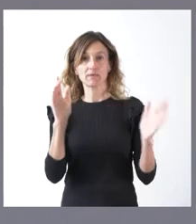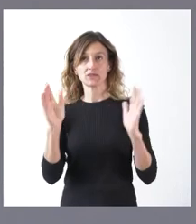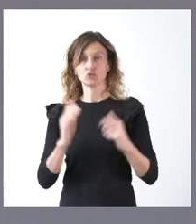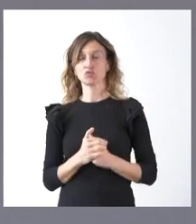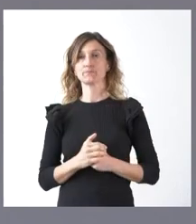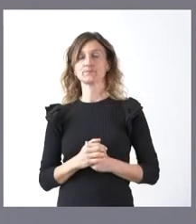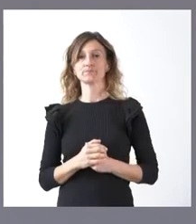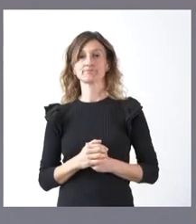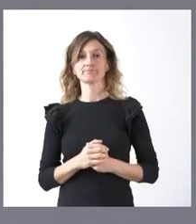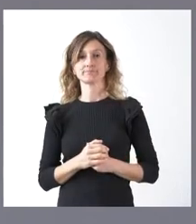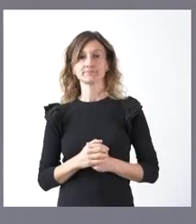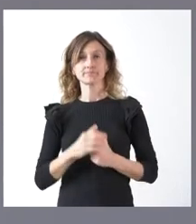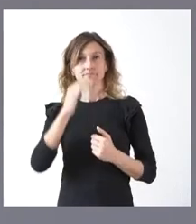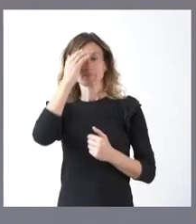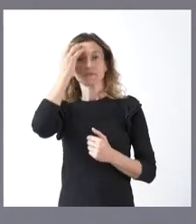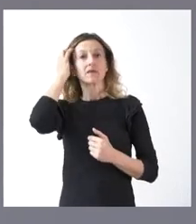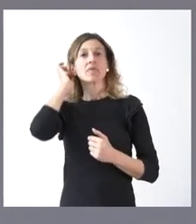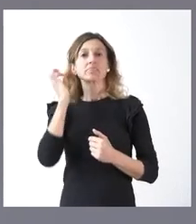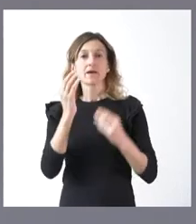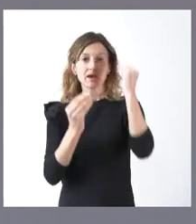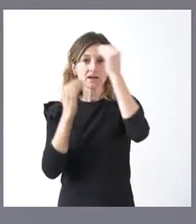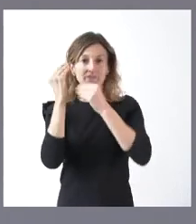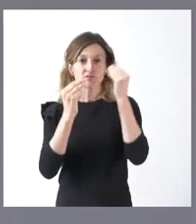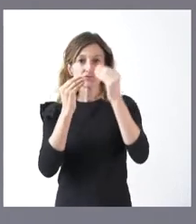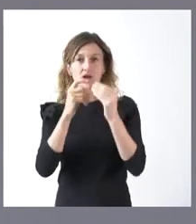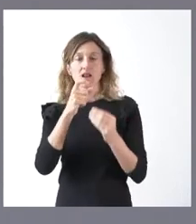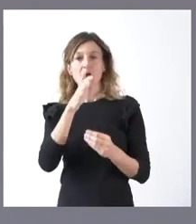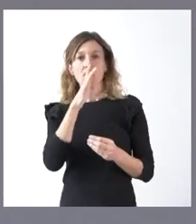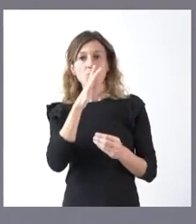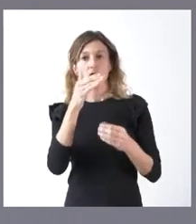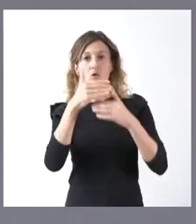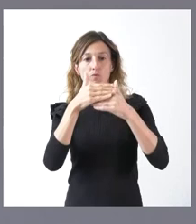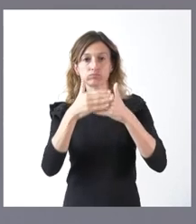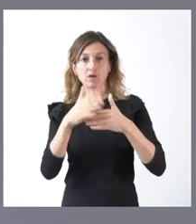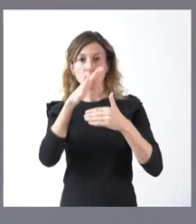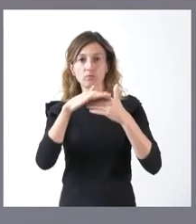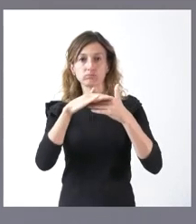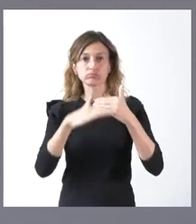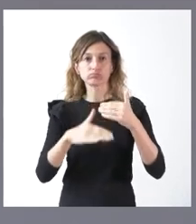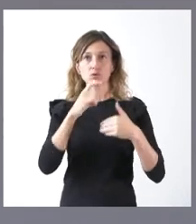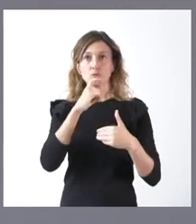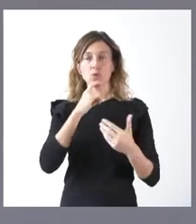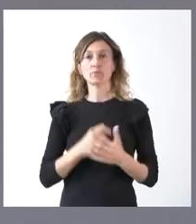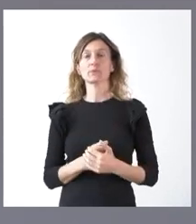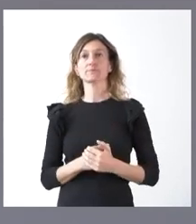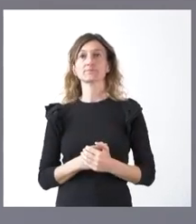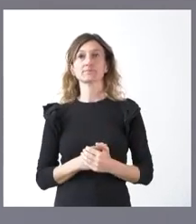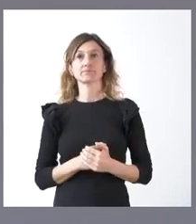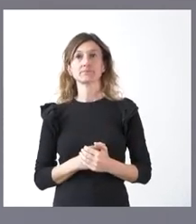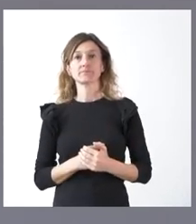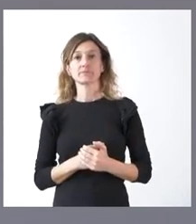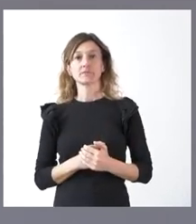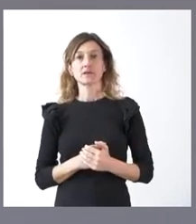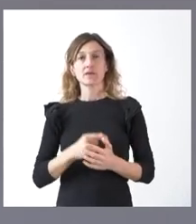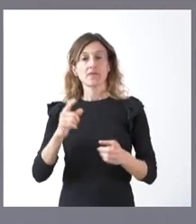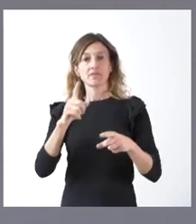tanto sí que tiene que reflexionarse sobre todo el mecanismo de desembalces y no puede actuarse como si no hubiera ido